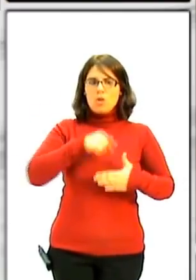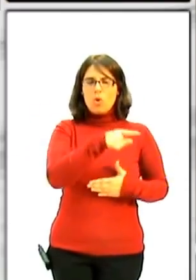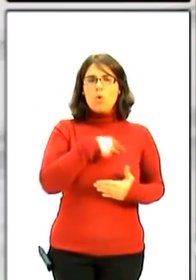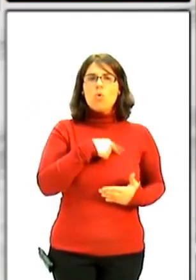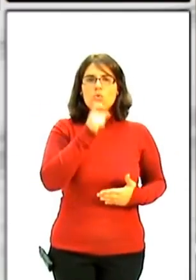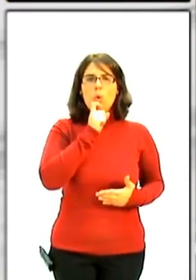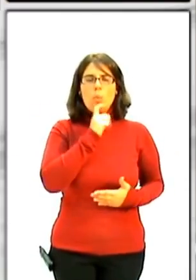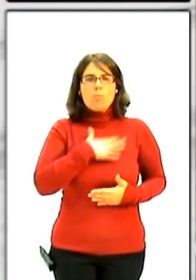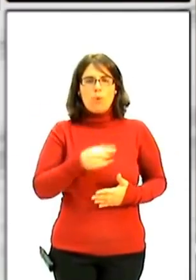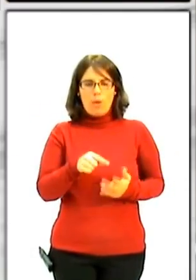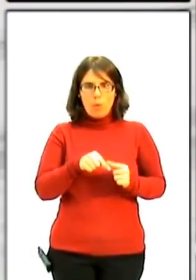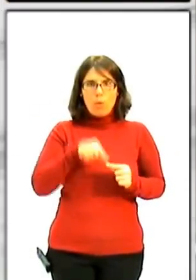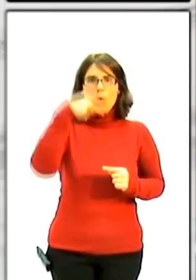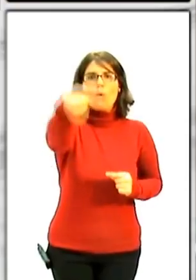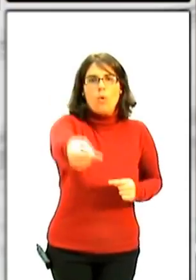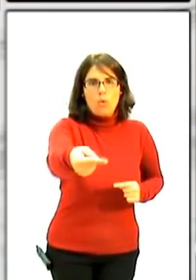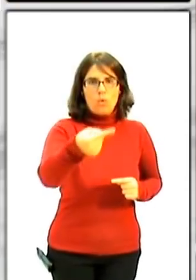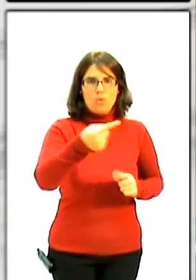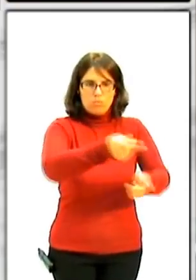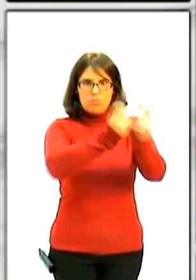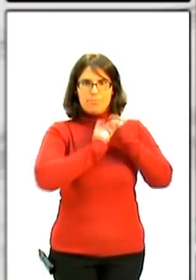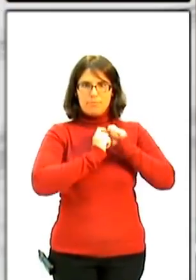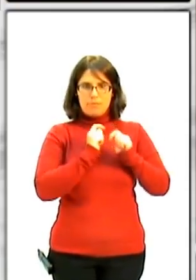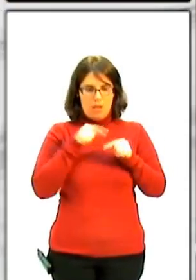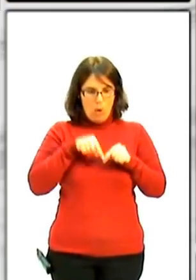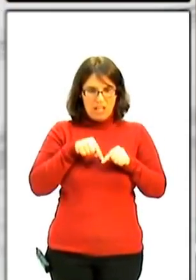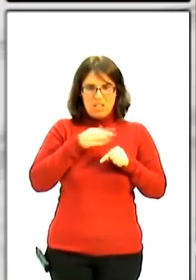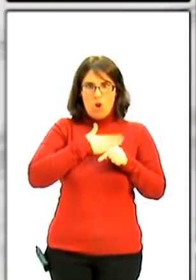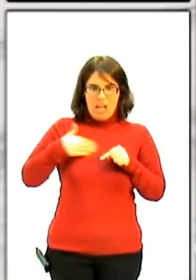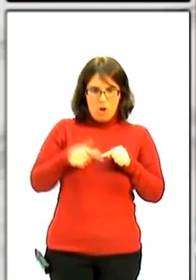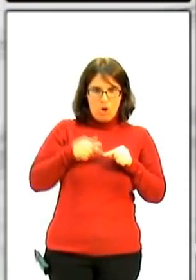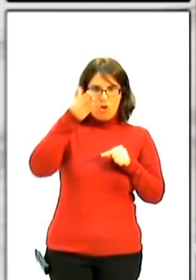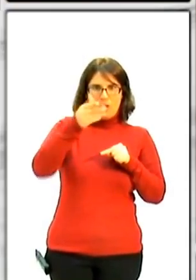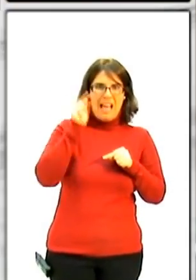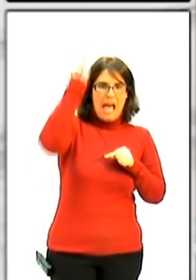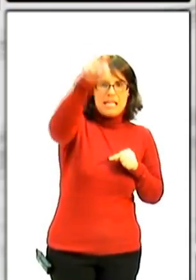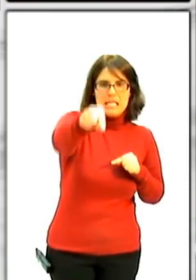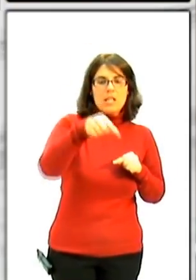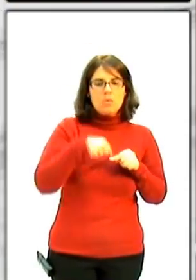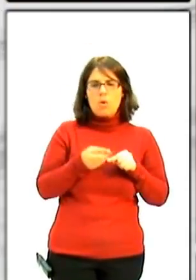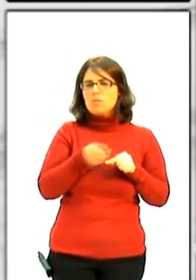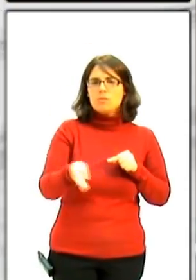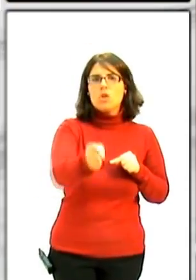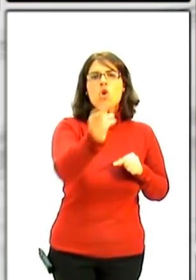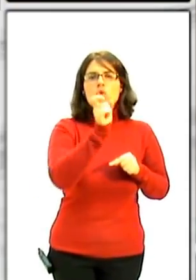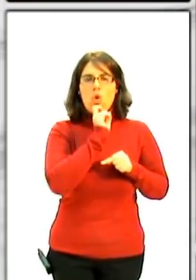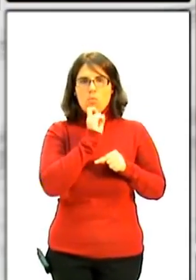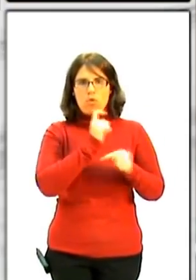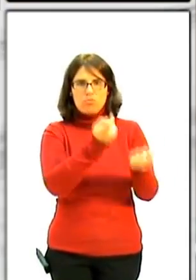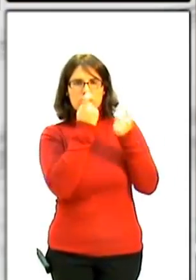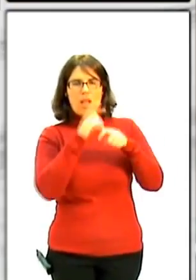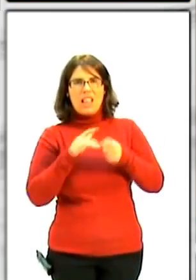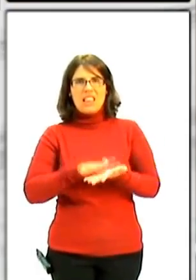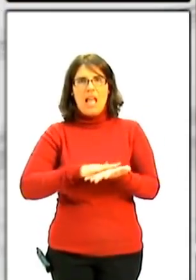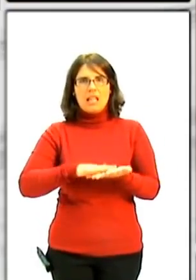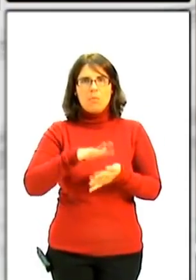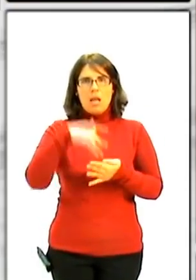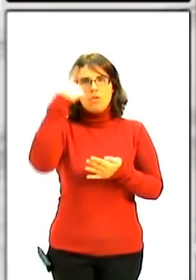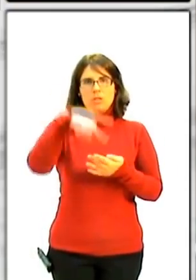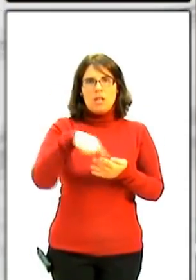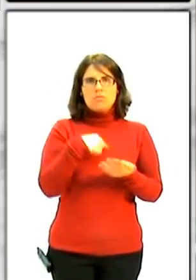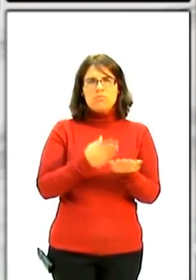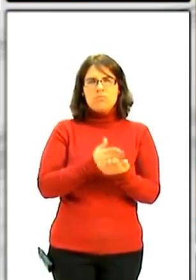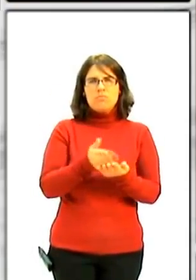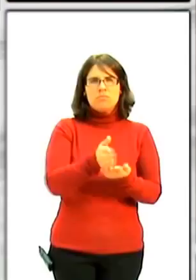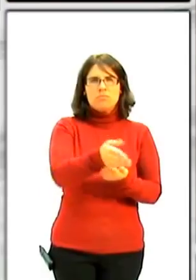este punto a otro? Dámelo y enséñame táctilmente a estudiar incluso